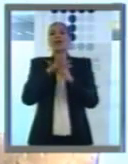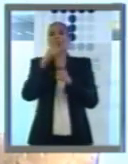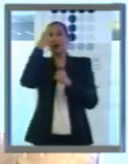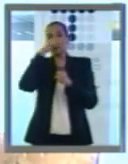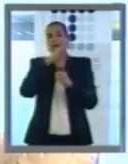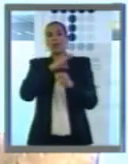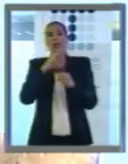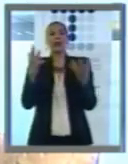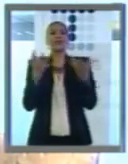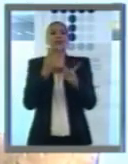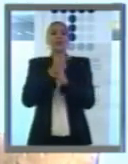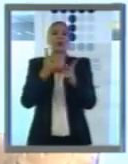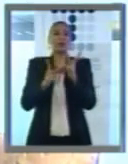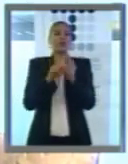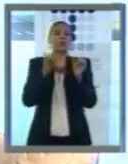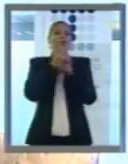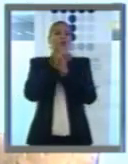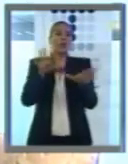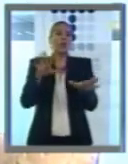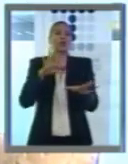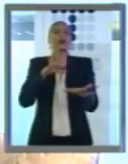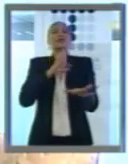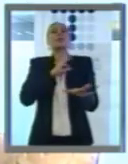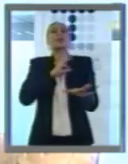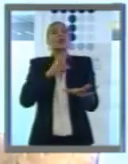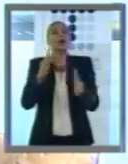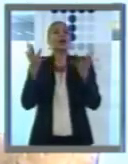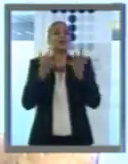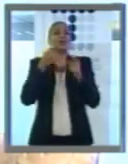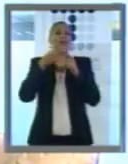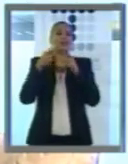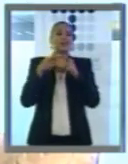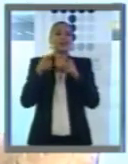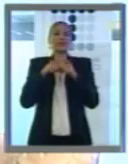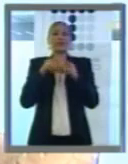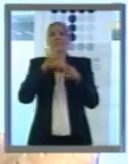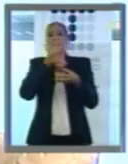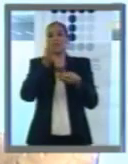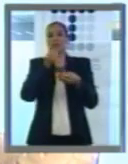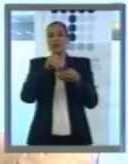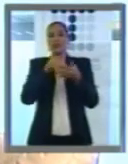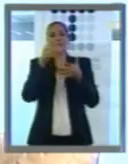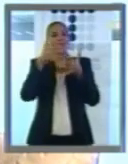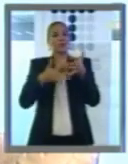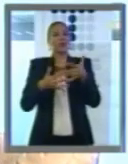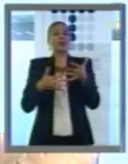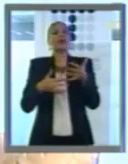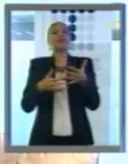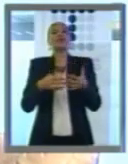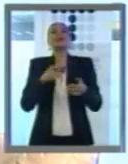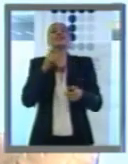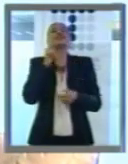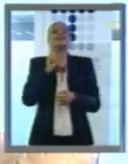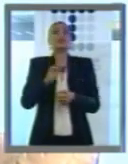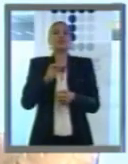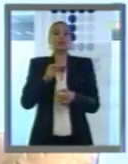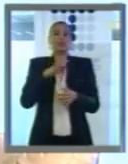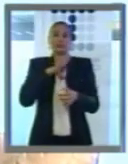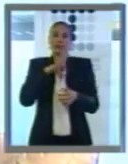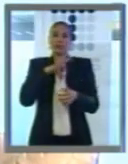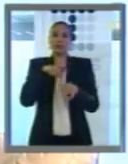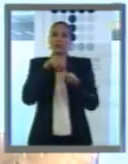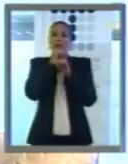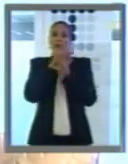la producción de información y para propiciar, lo estoy haciendo muy telegráficamente, y para propiciar que la